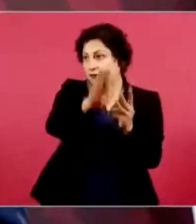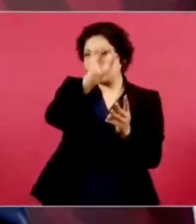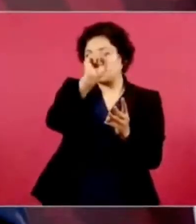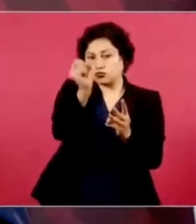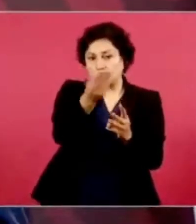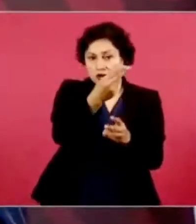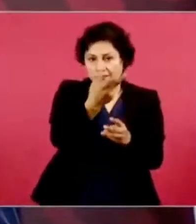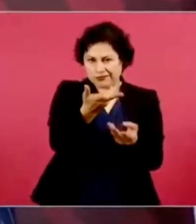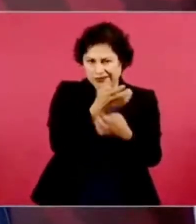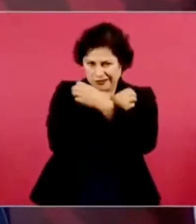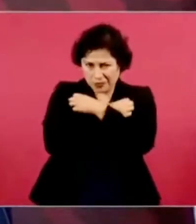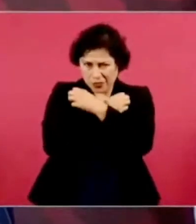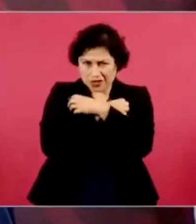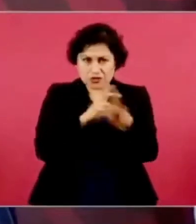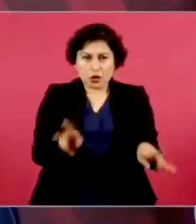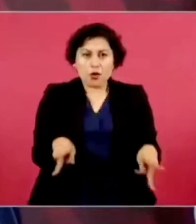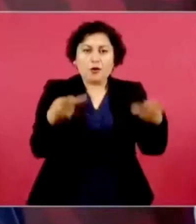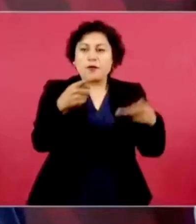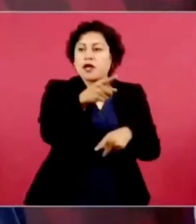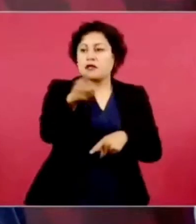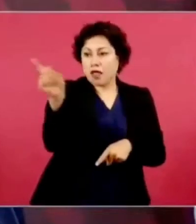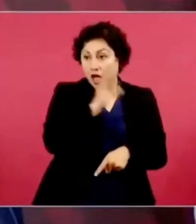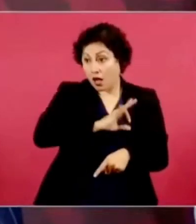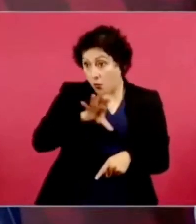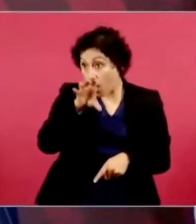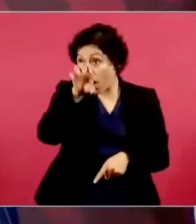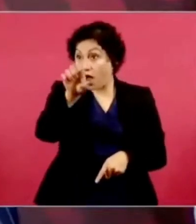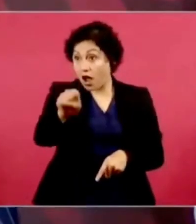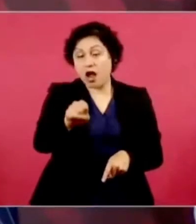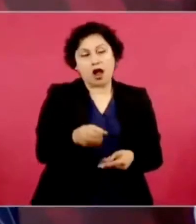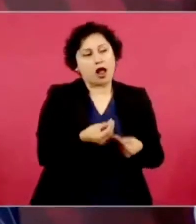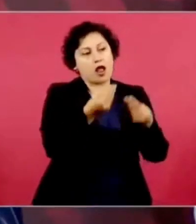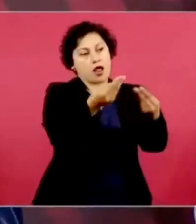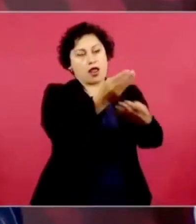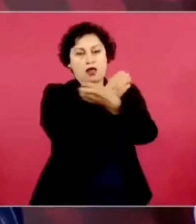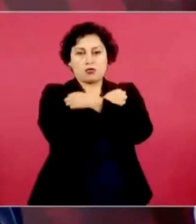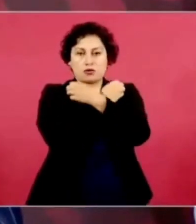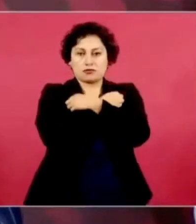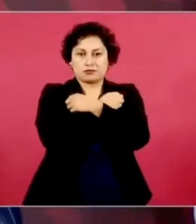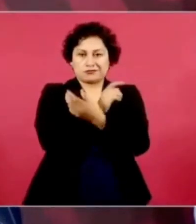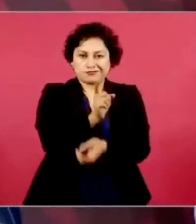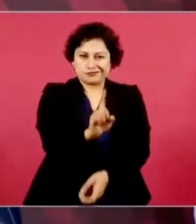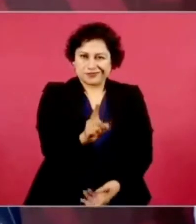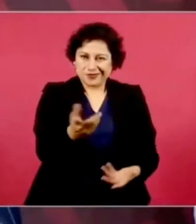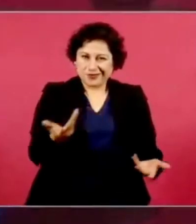quién puede comprarla. La educación es un derecho.